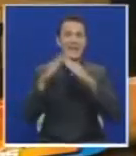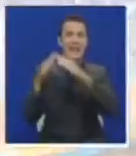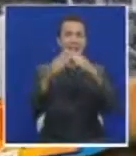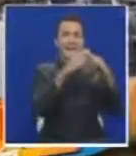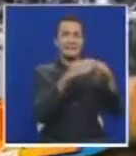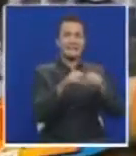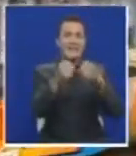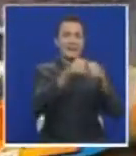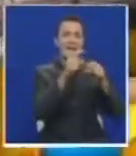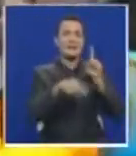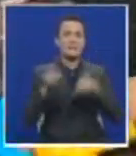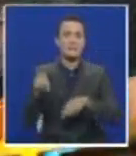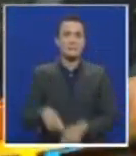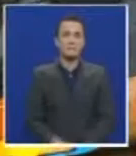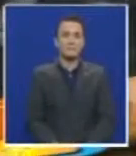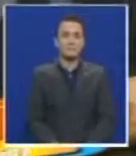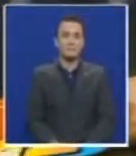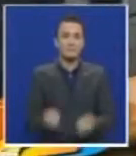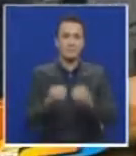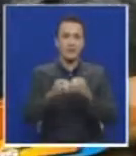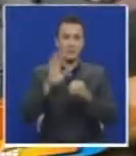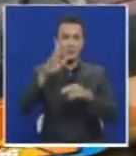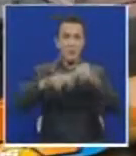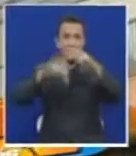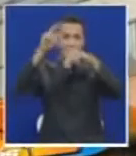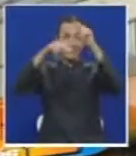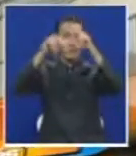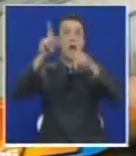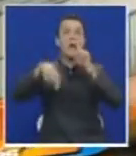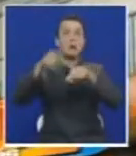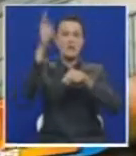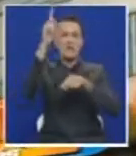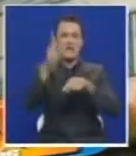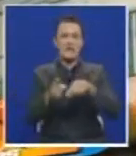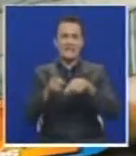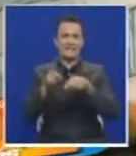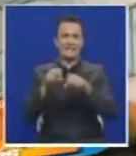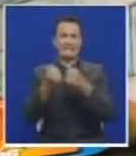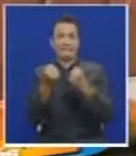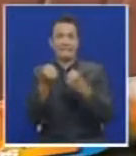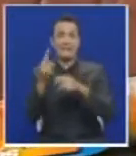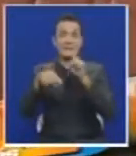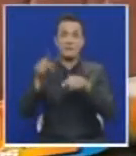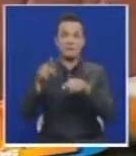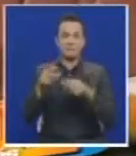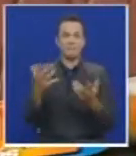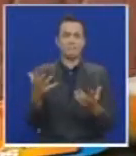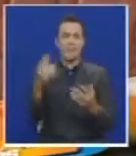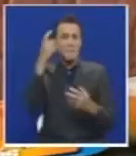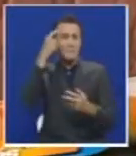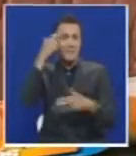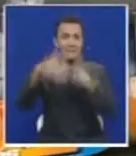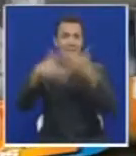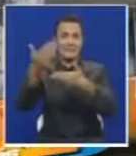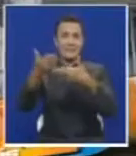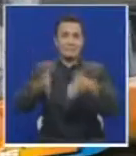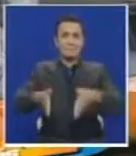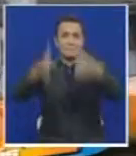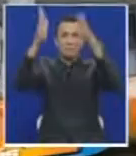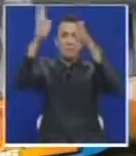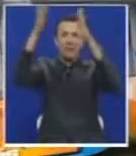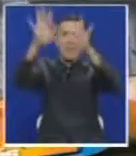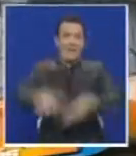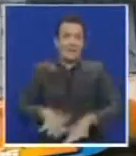zona. Apartamentos agrietados. Los habitantes de este conjunto residencial temen que la estructura se desplome por su